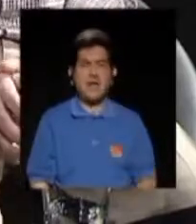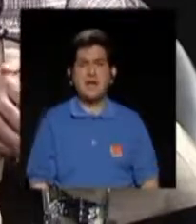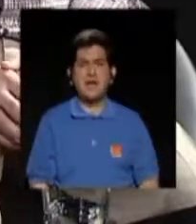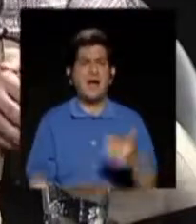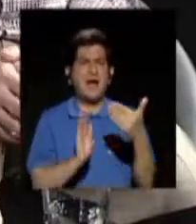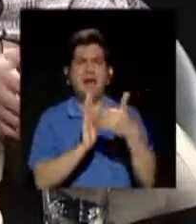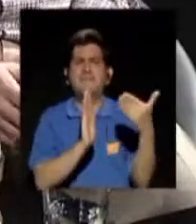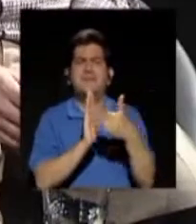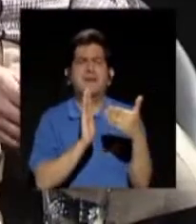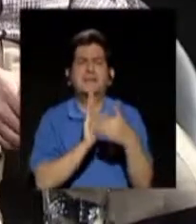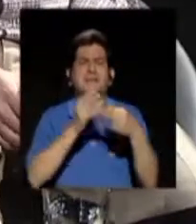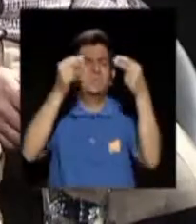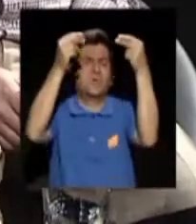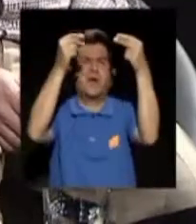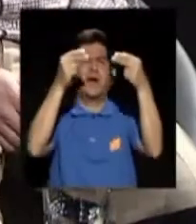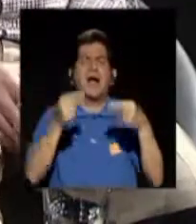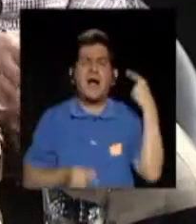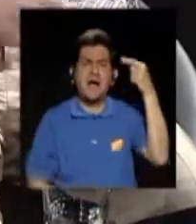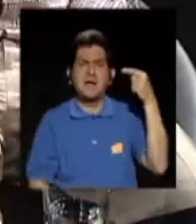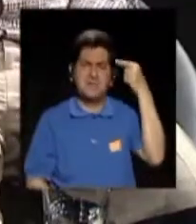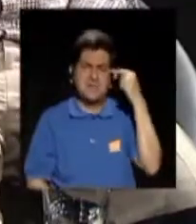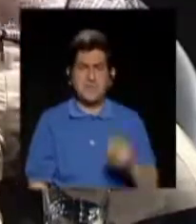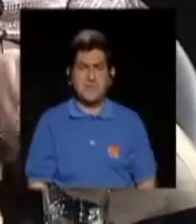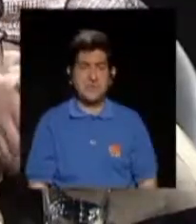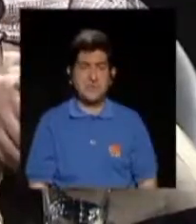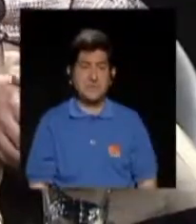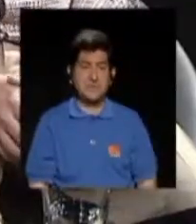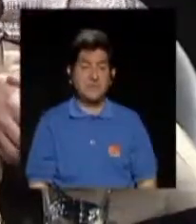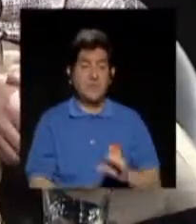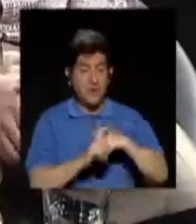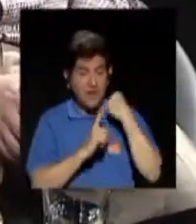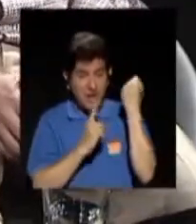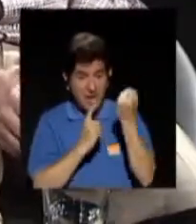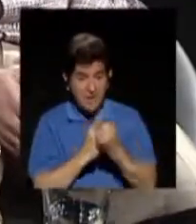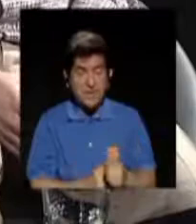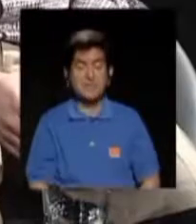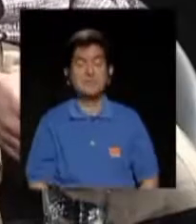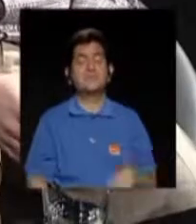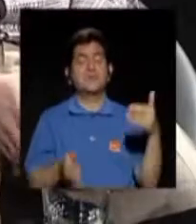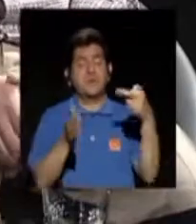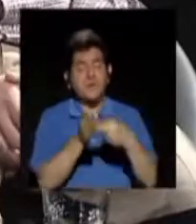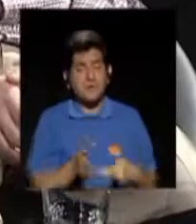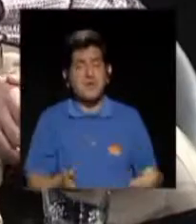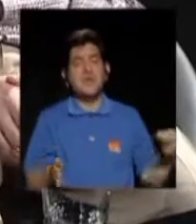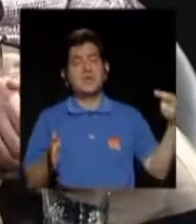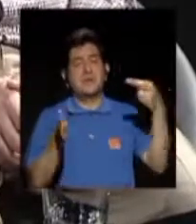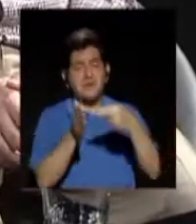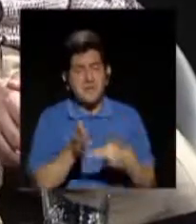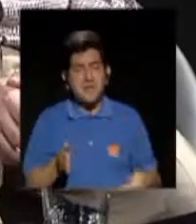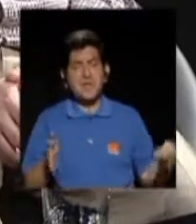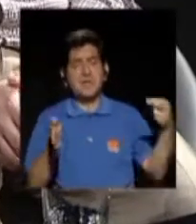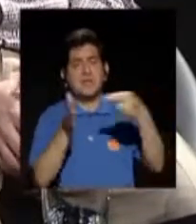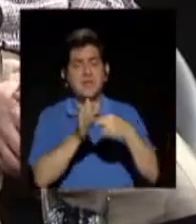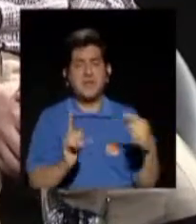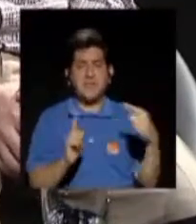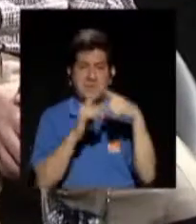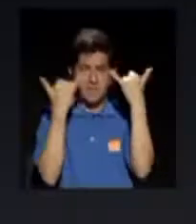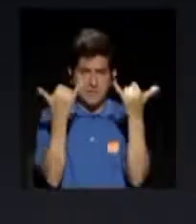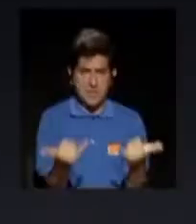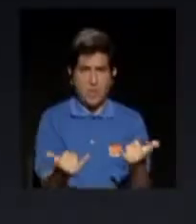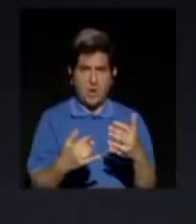el presupuesto estatal. Son como voces que se han ido sucediendo en el tiempo, ¿verdad? Hasta hoy.